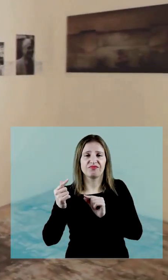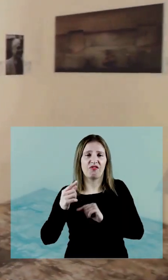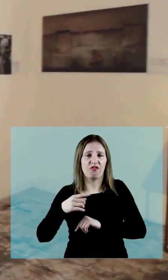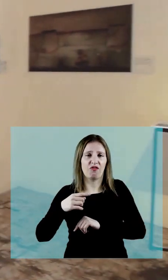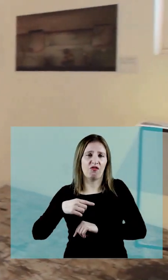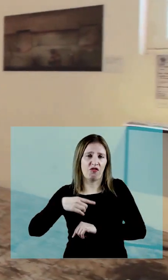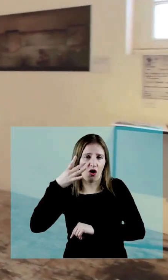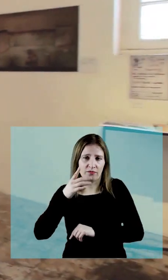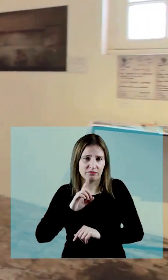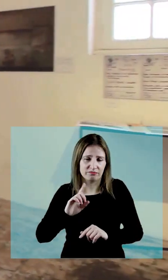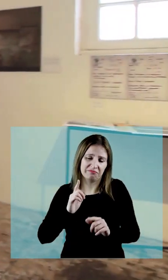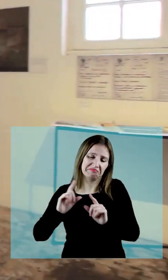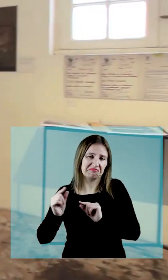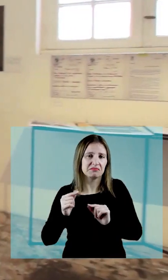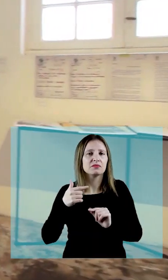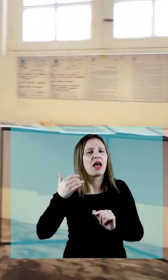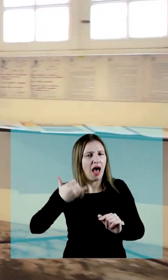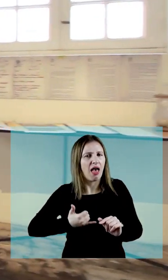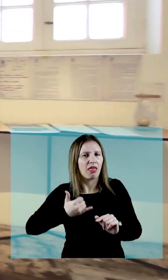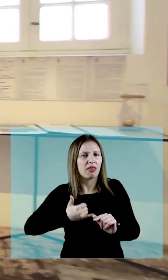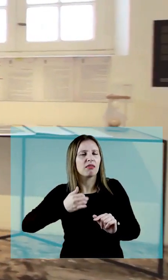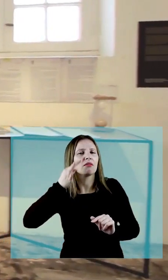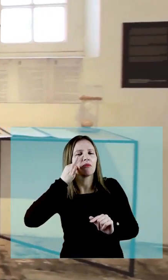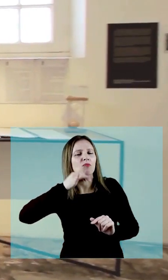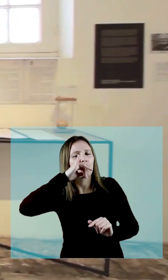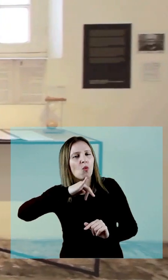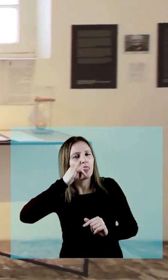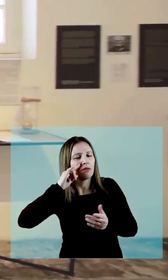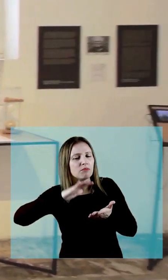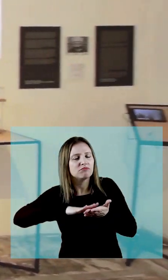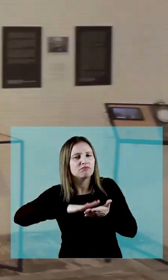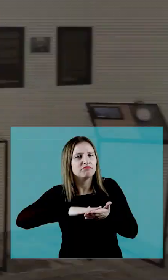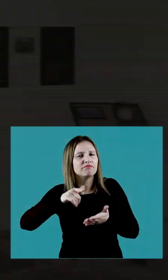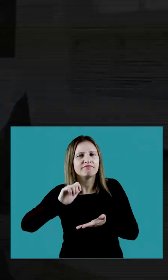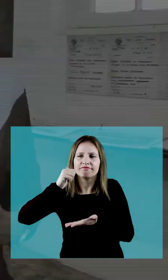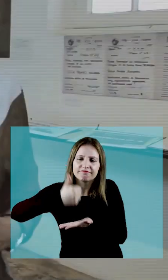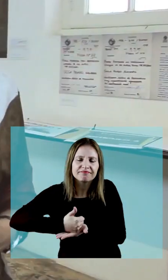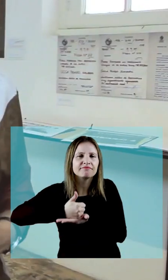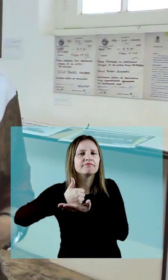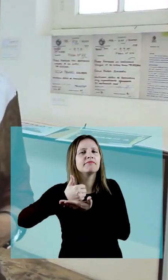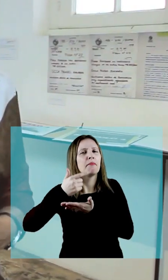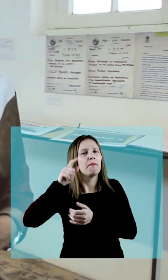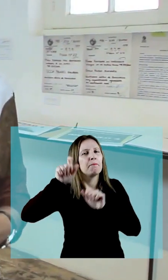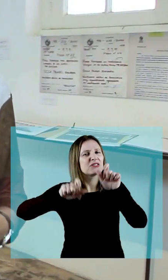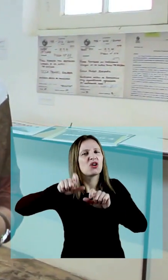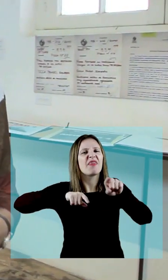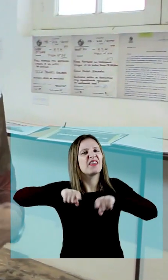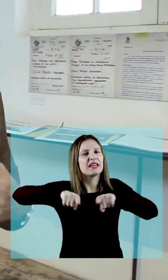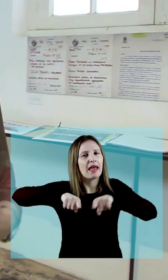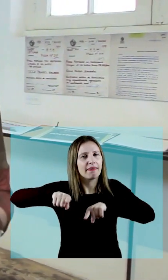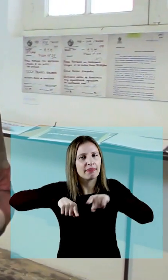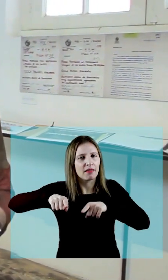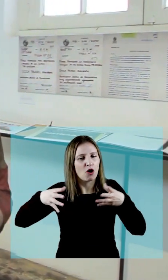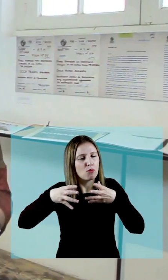Tenemos testimonios que marcan la presencia en este lugar de militantes, dirigentes del Partido Nacional